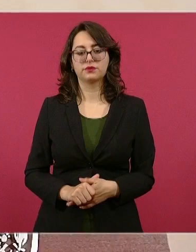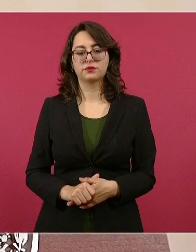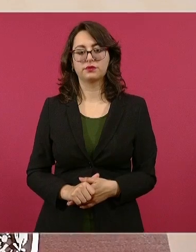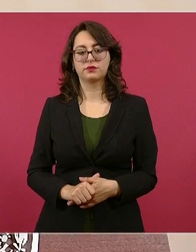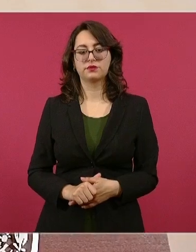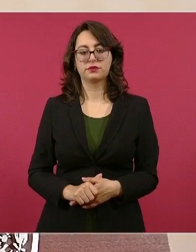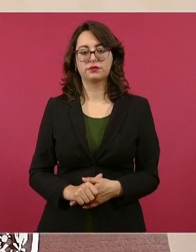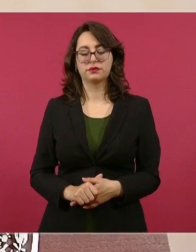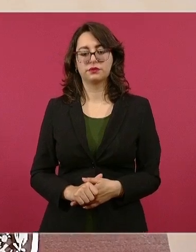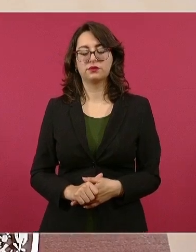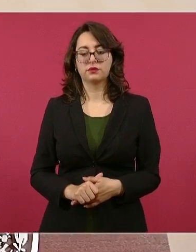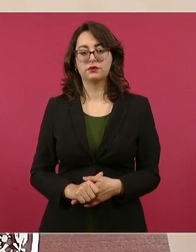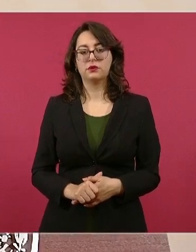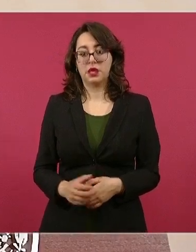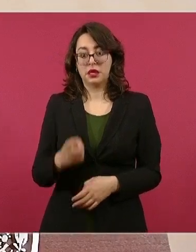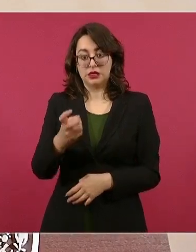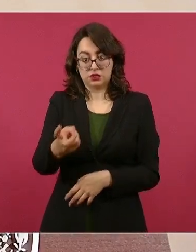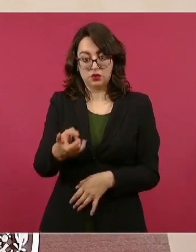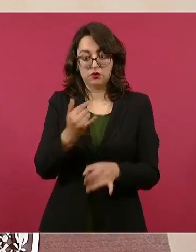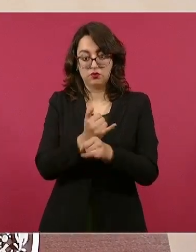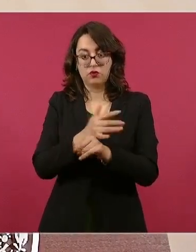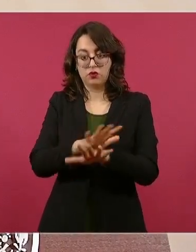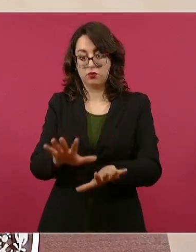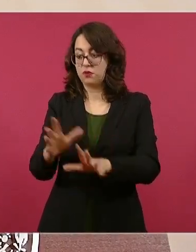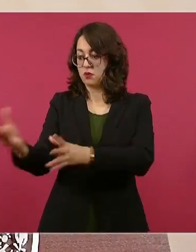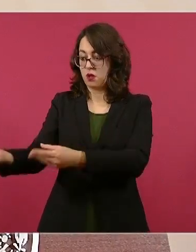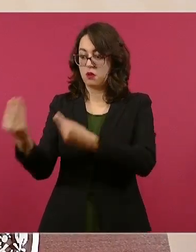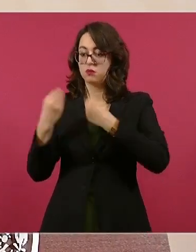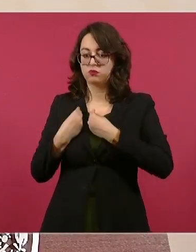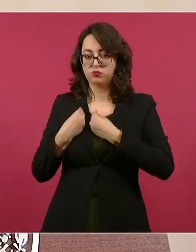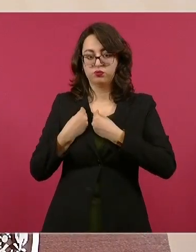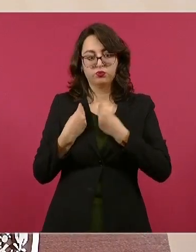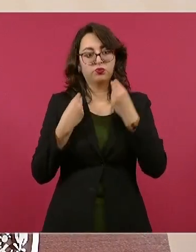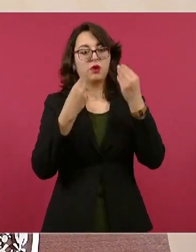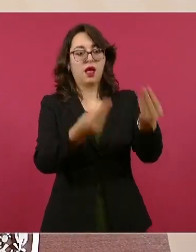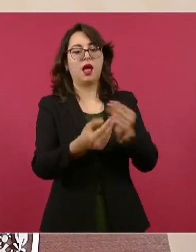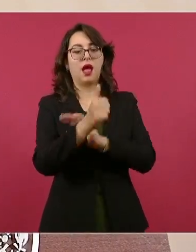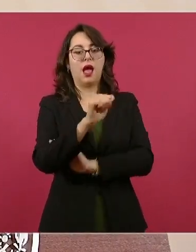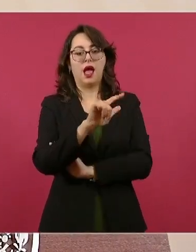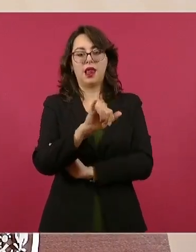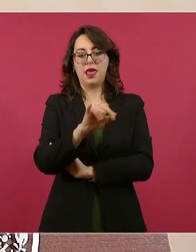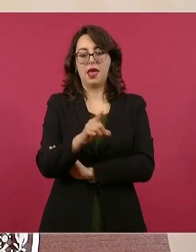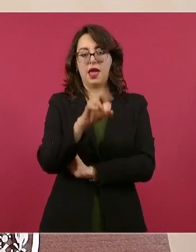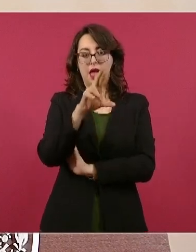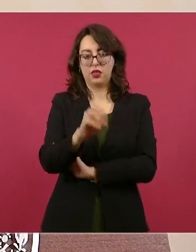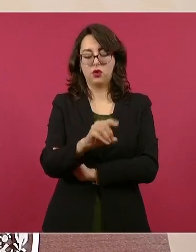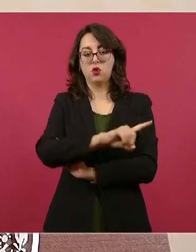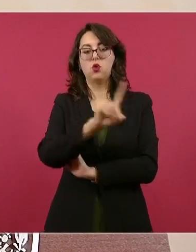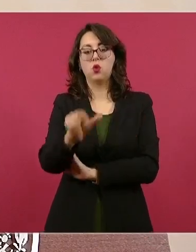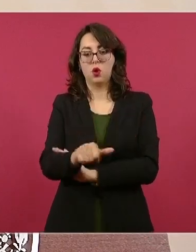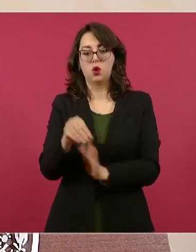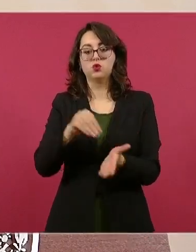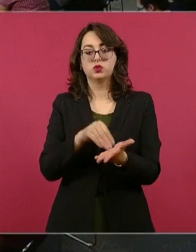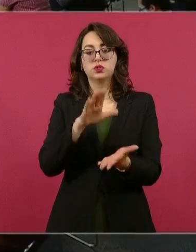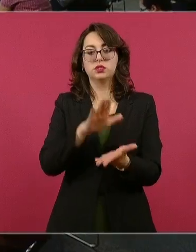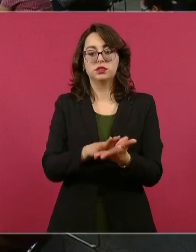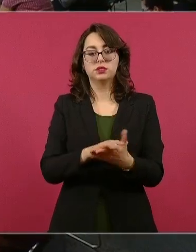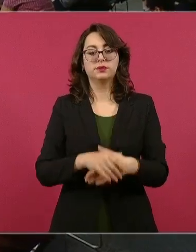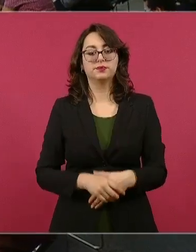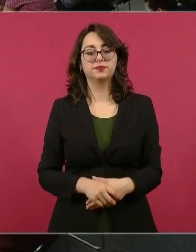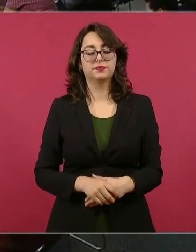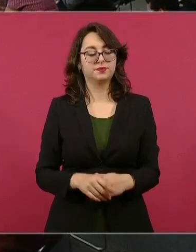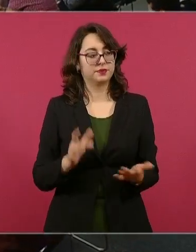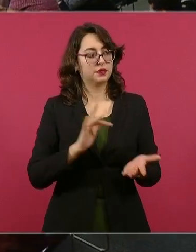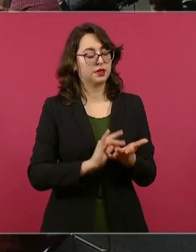entrego a Alejandro y le pido que él los reciba y para que platicar con apoyemos. Gracias, presidente.